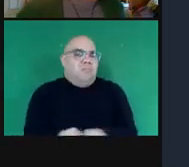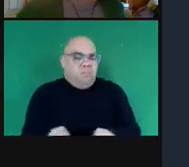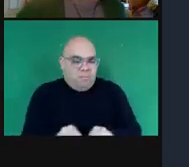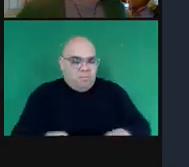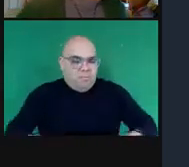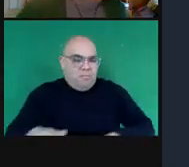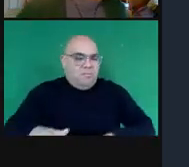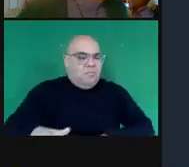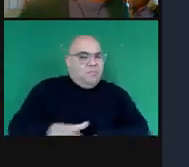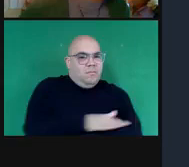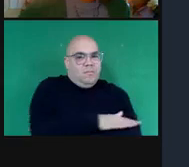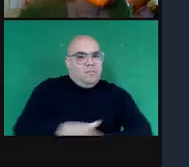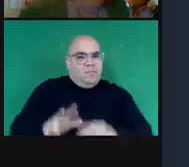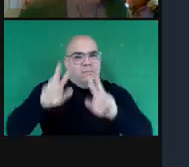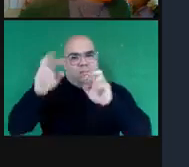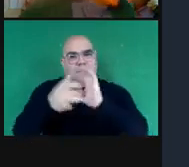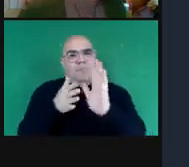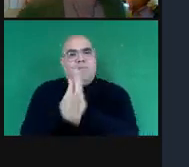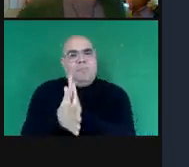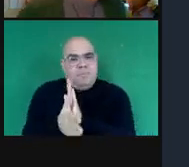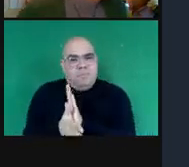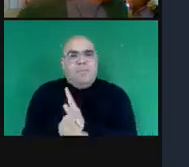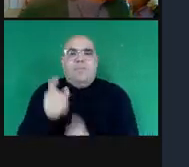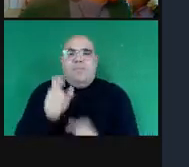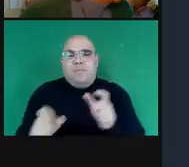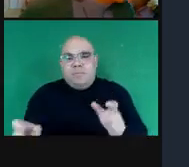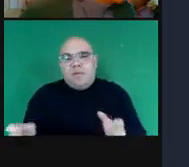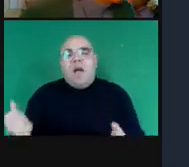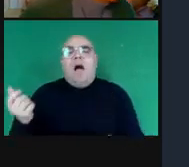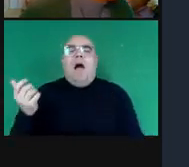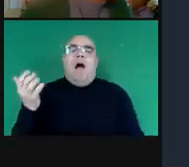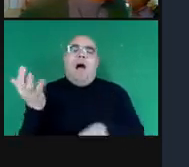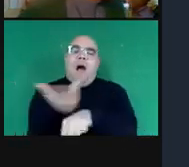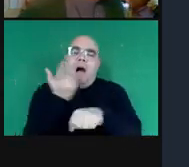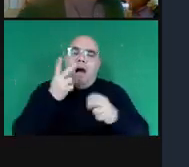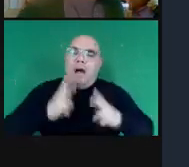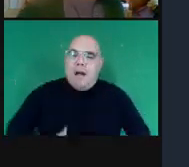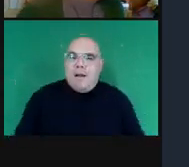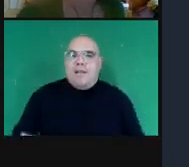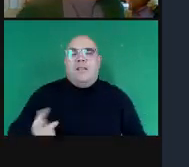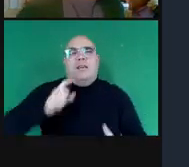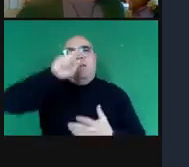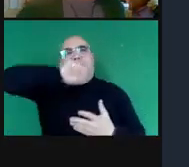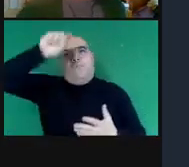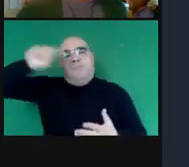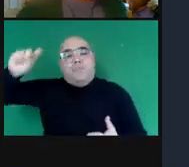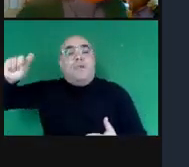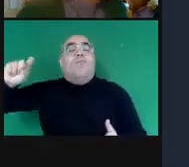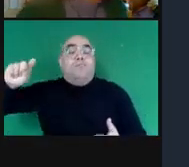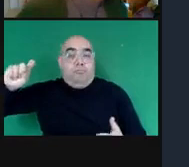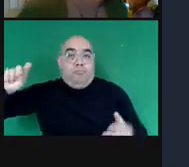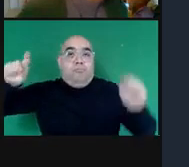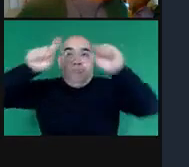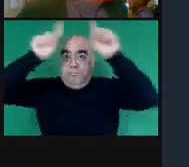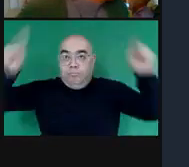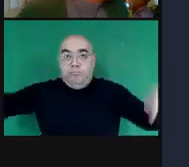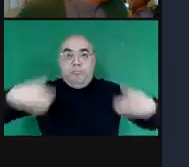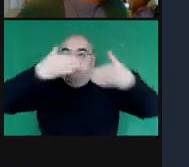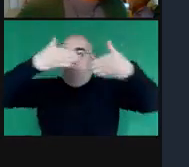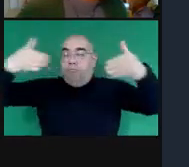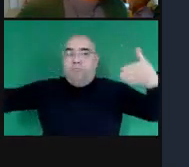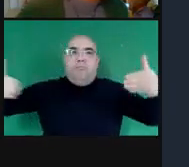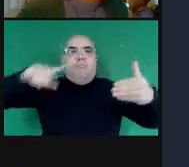los artistas, de los grafiteros, de los que tienen algo que decir. Los muros de la universidad son los manifiestos de